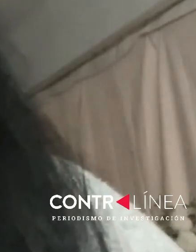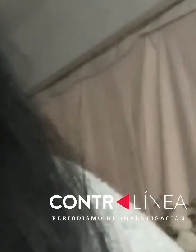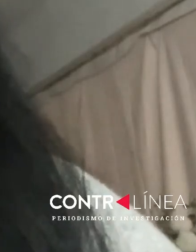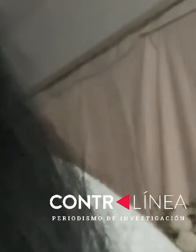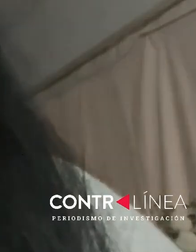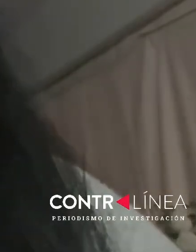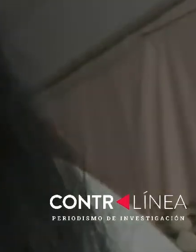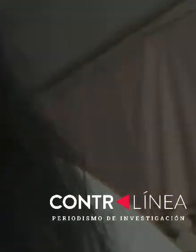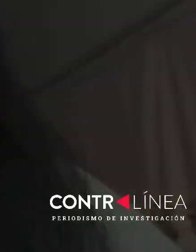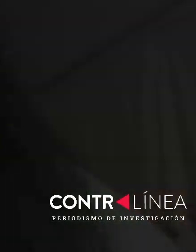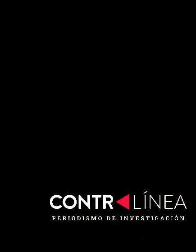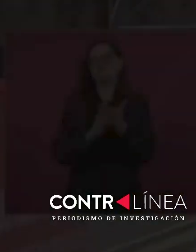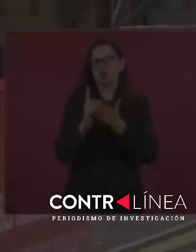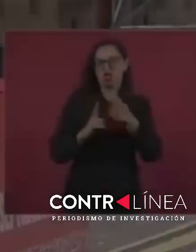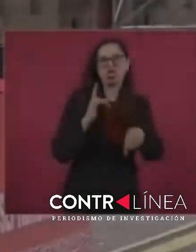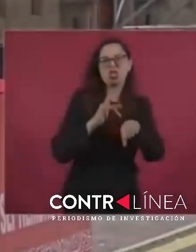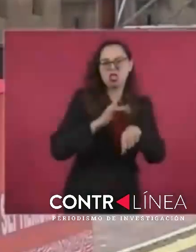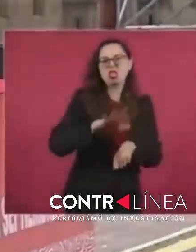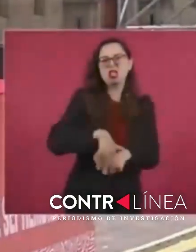primer mandatario. Vamos a verlo.